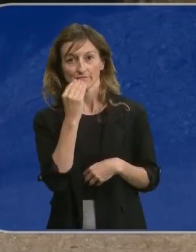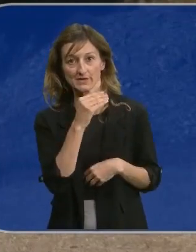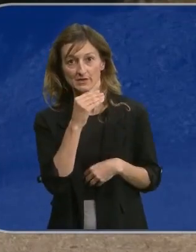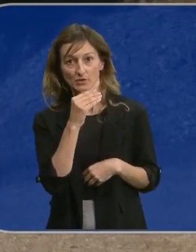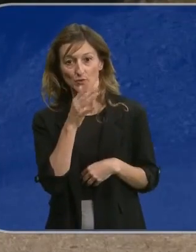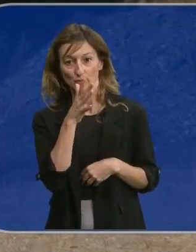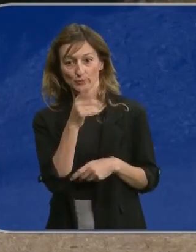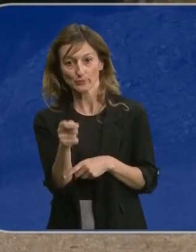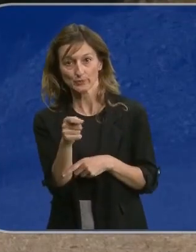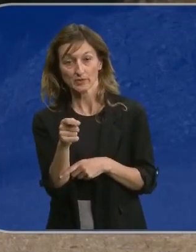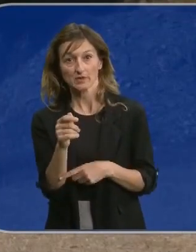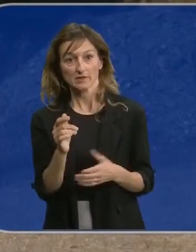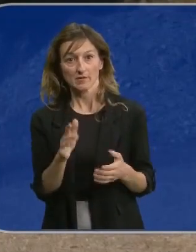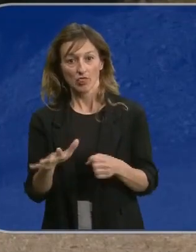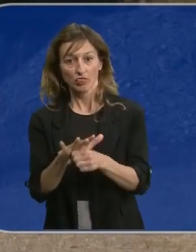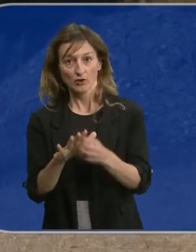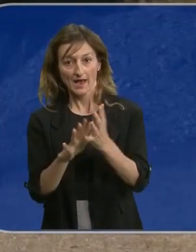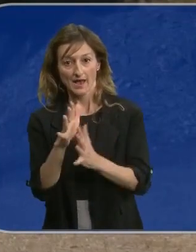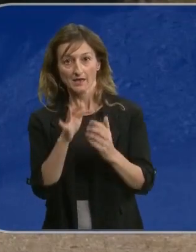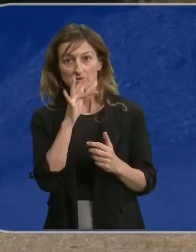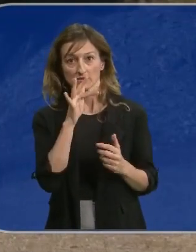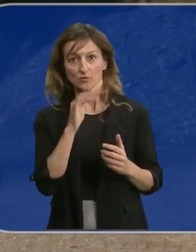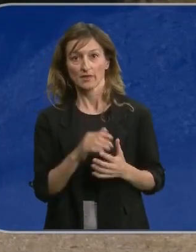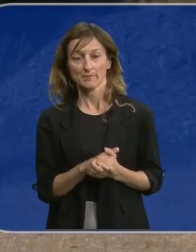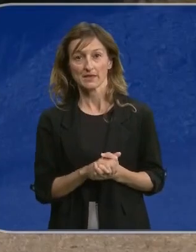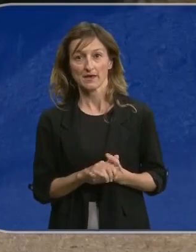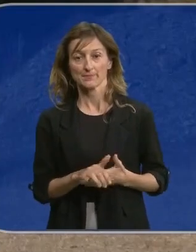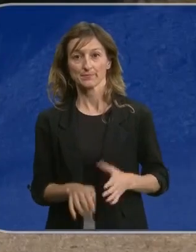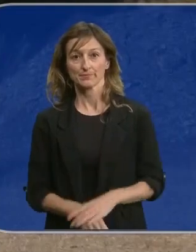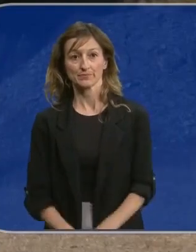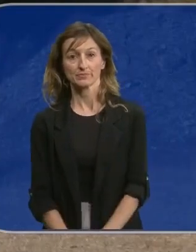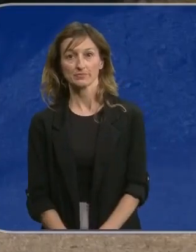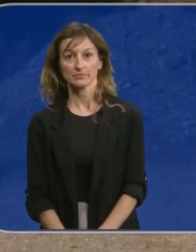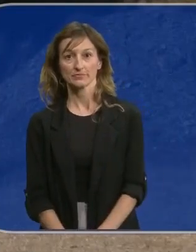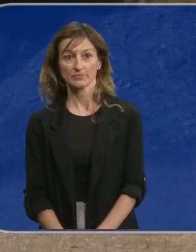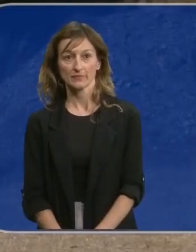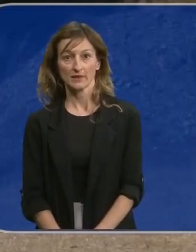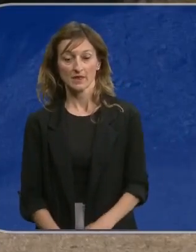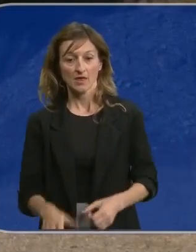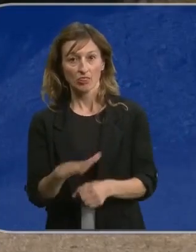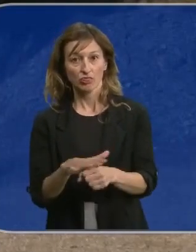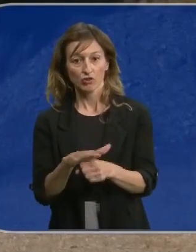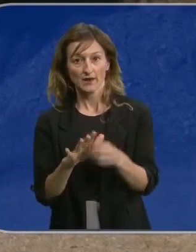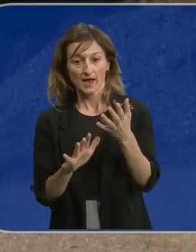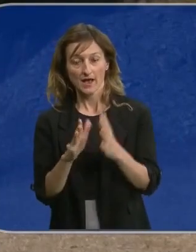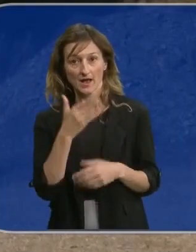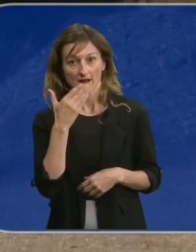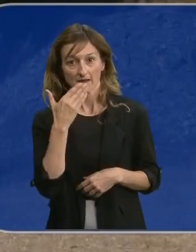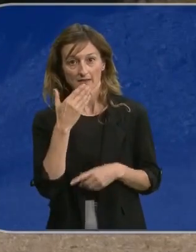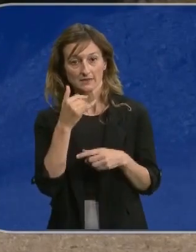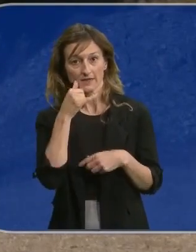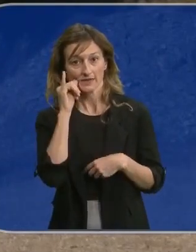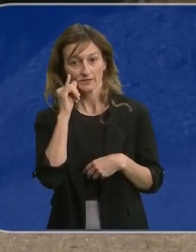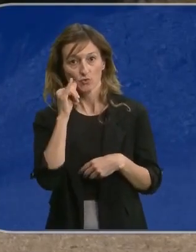se pueda el borde Pero sigue habiendo muchas zonas muy calientes como Es un término que utilizamos nosotros Entonces esos zonas calientes tienen un riesgo alto ahora